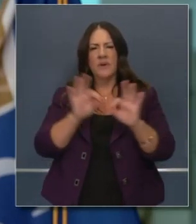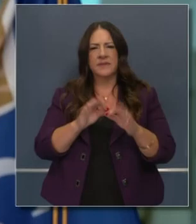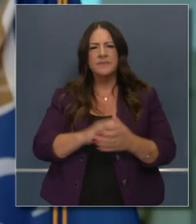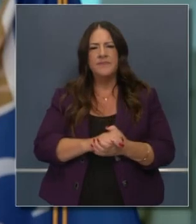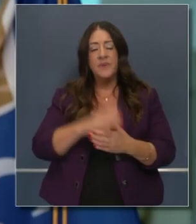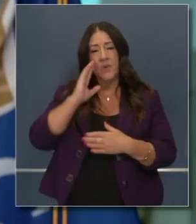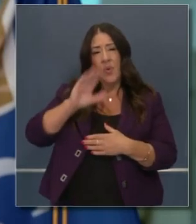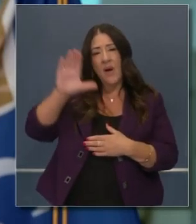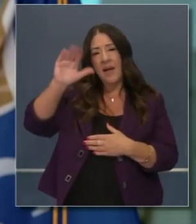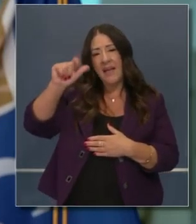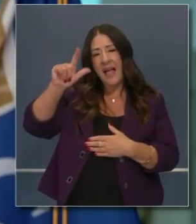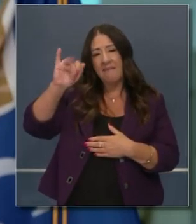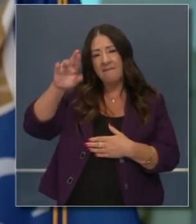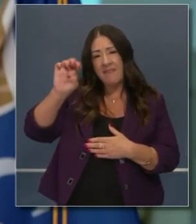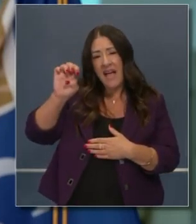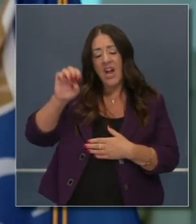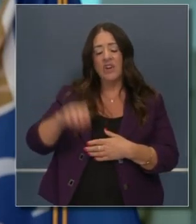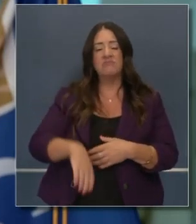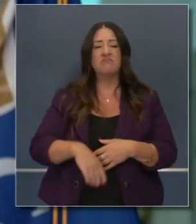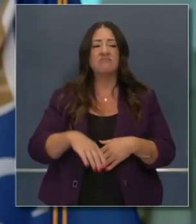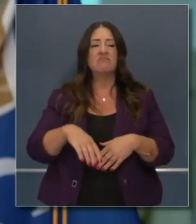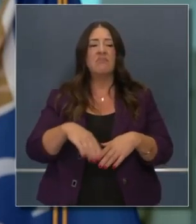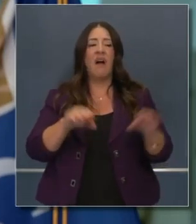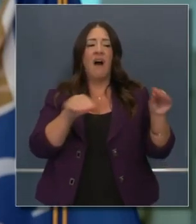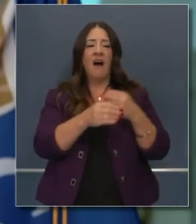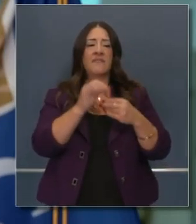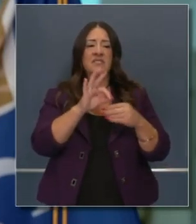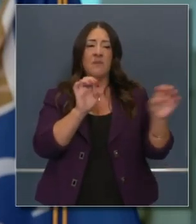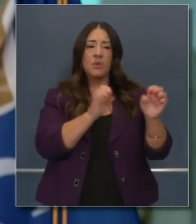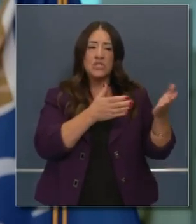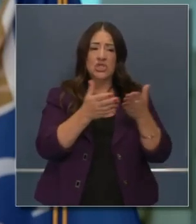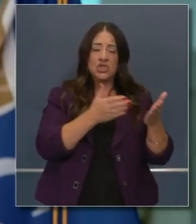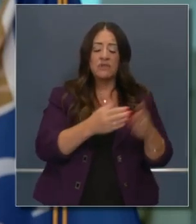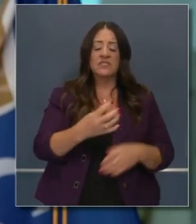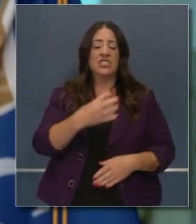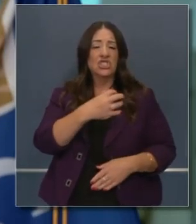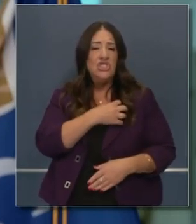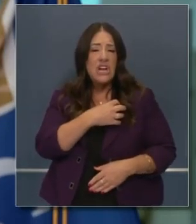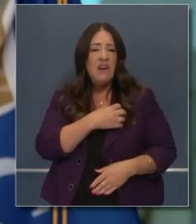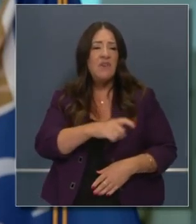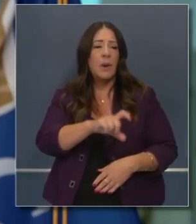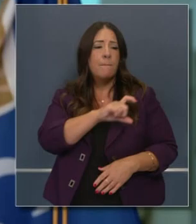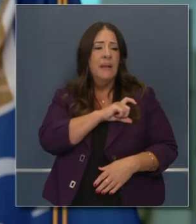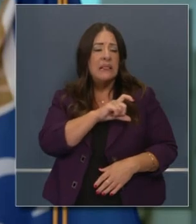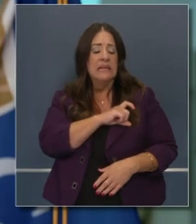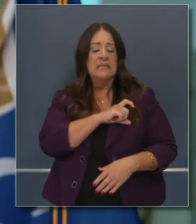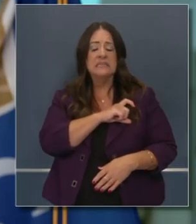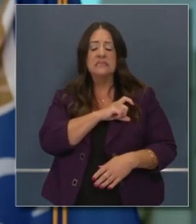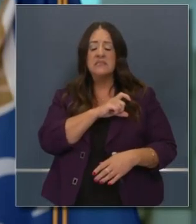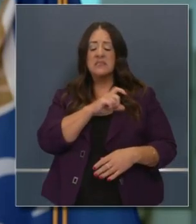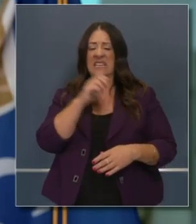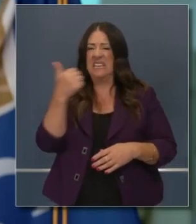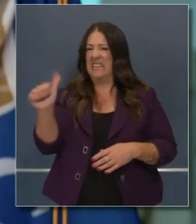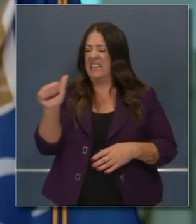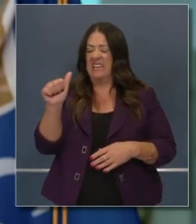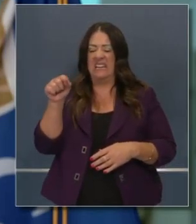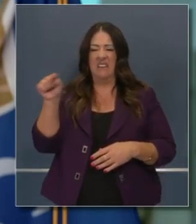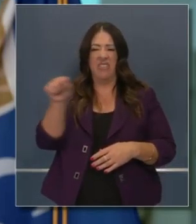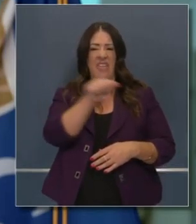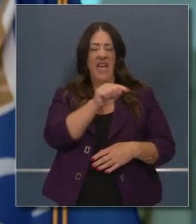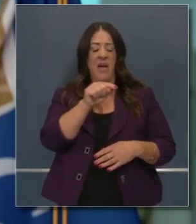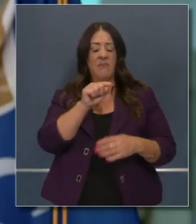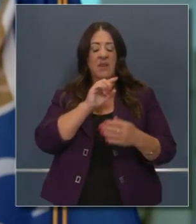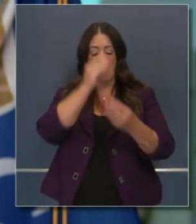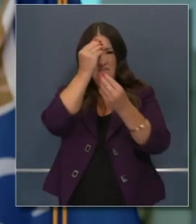último punto. Cuando el CAL FIRE, la Oficina de Servicios de Emergencia, alguacil, policías,